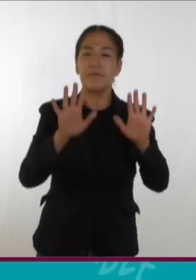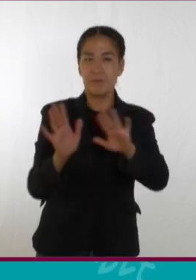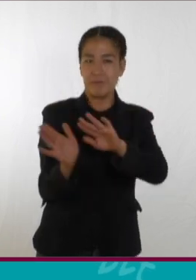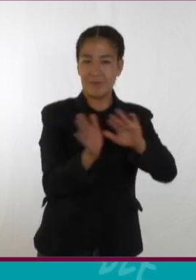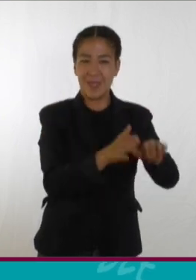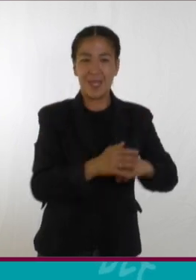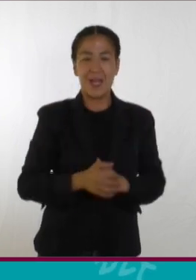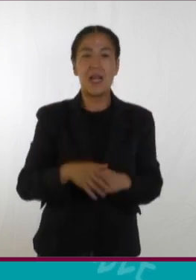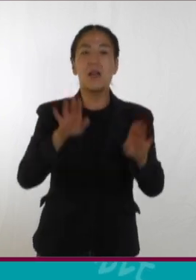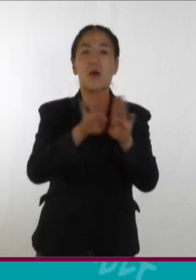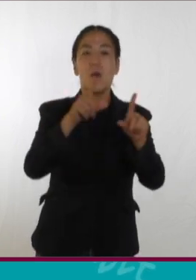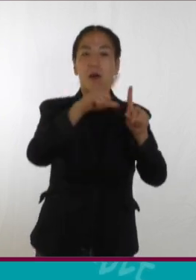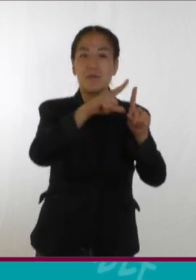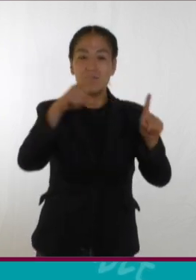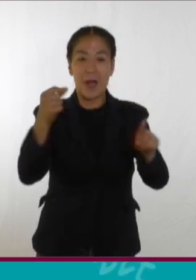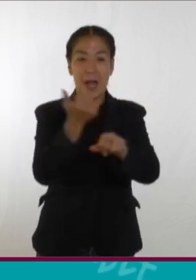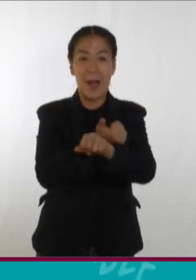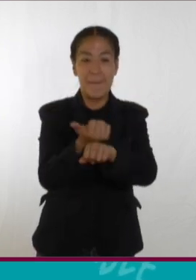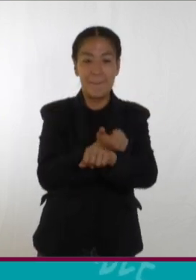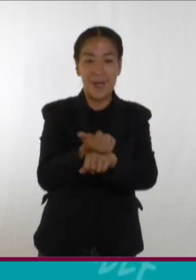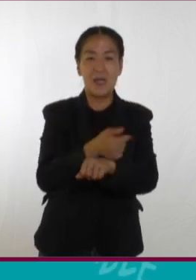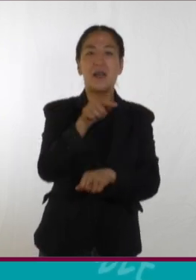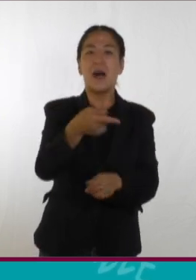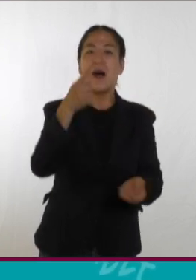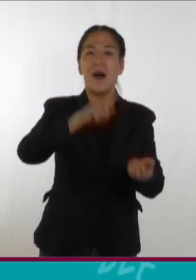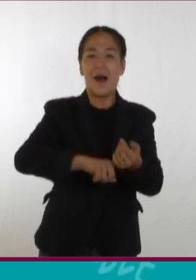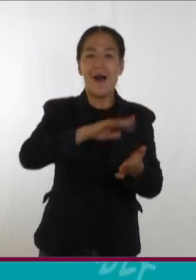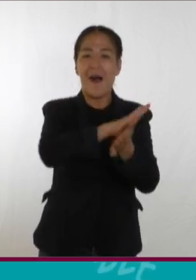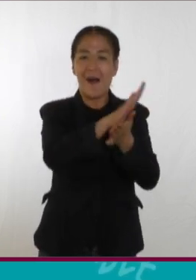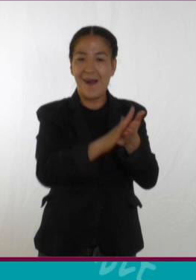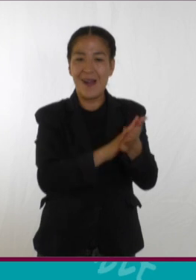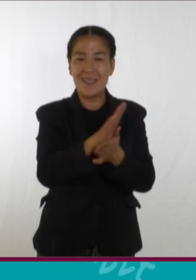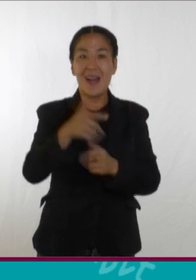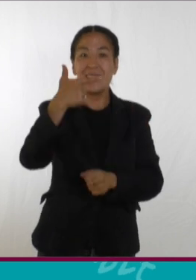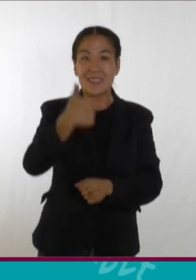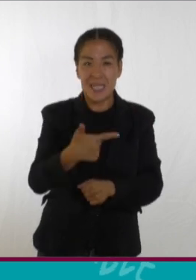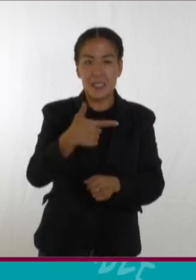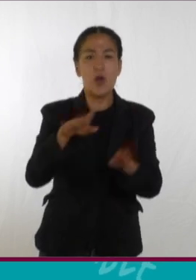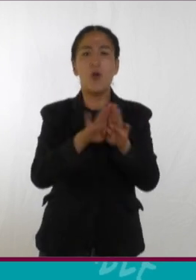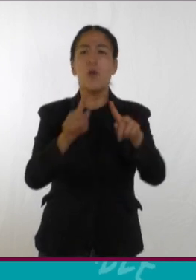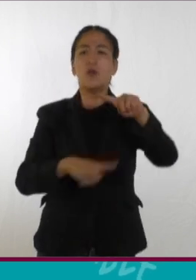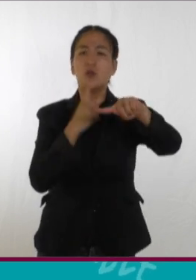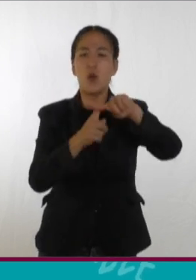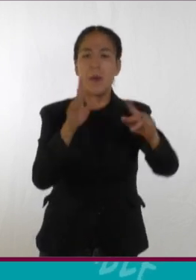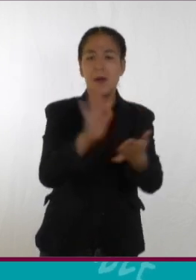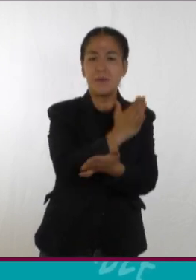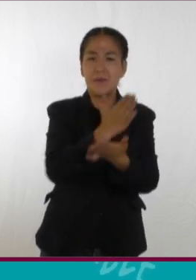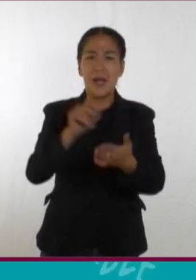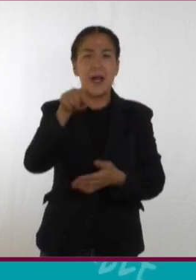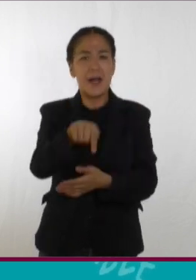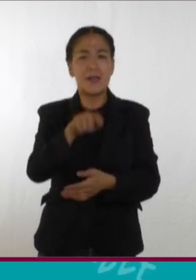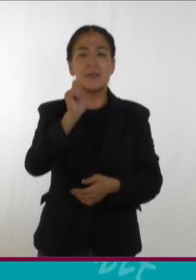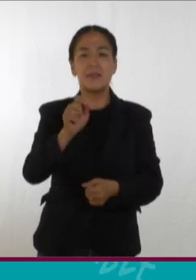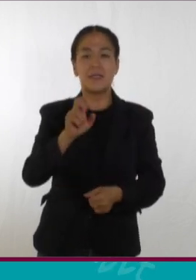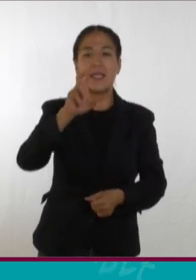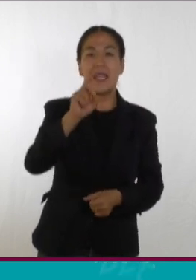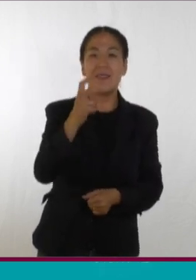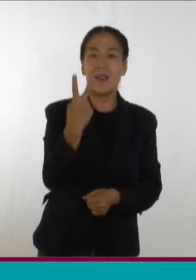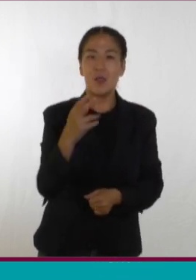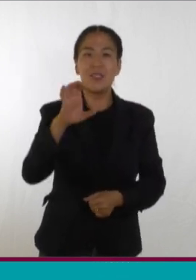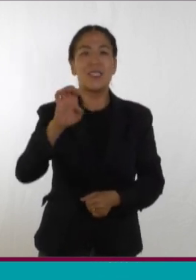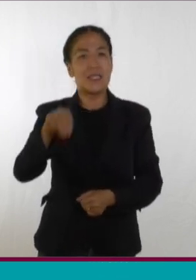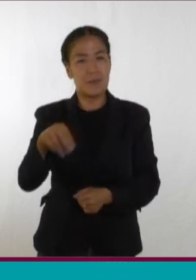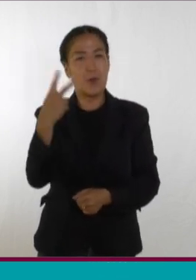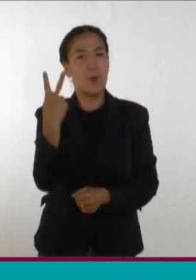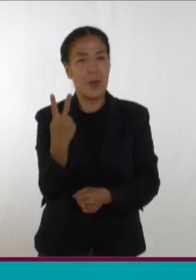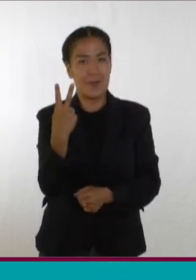a 8. En consecuencia, el rectángulo amarillo tiene un área de 7. La suma por separado de estas